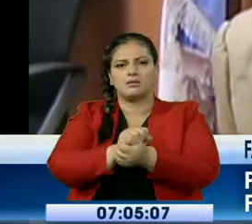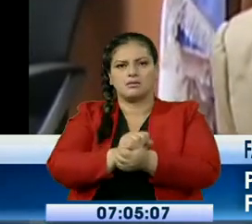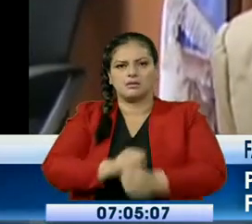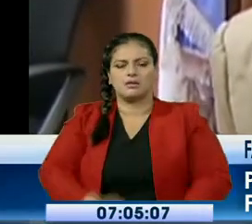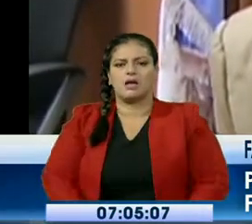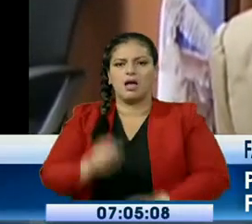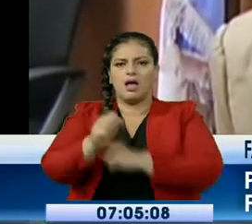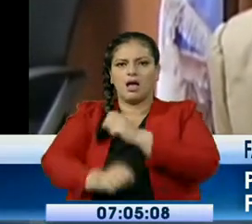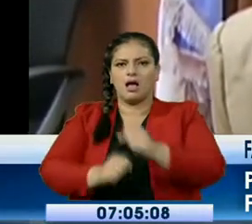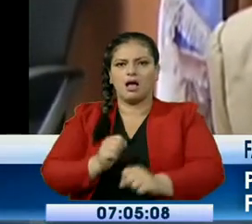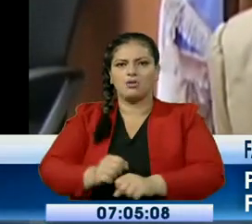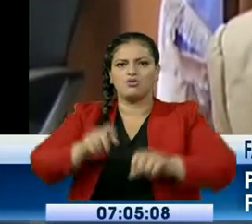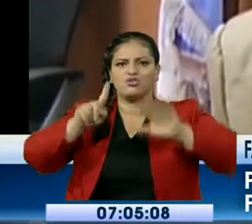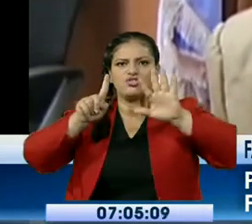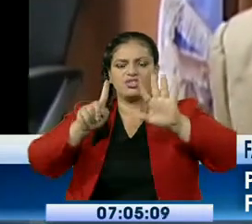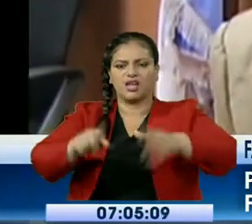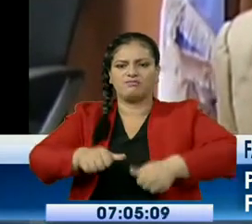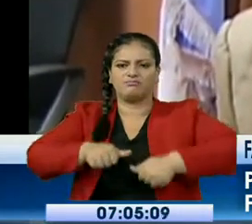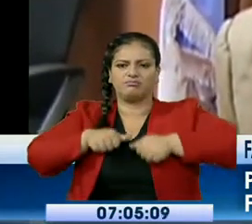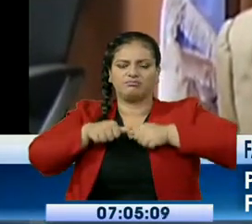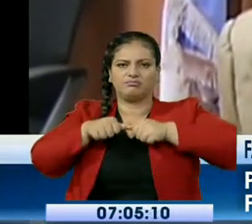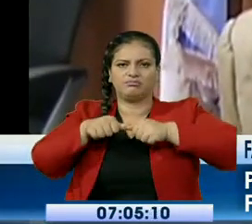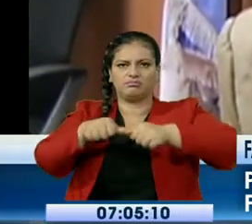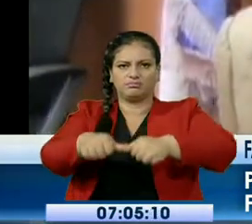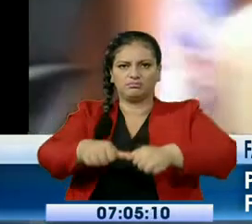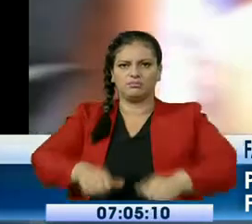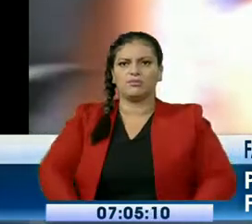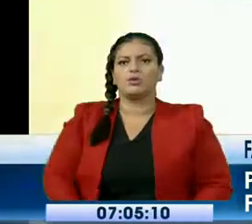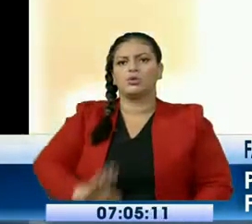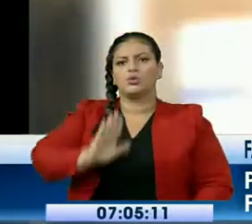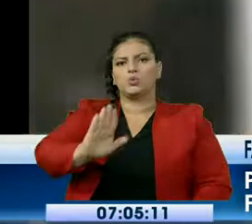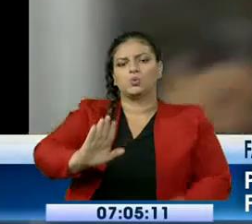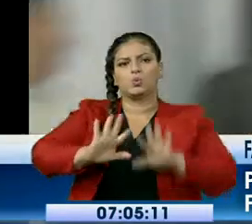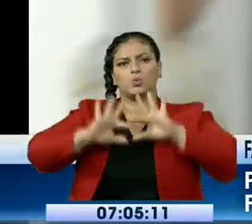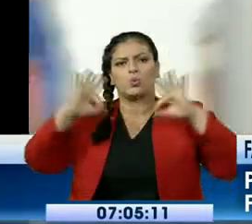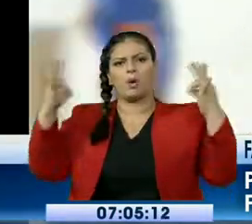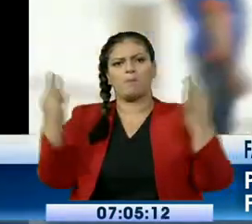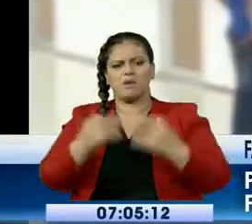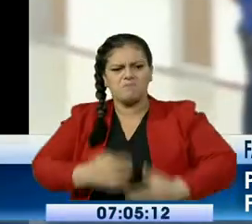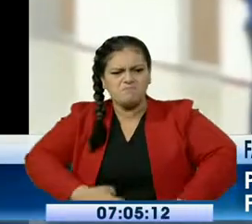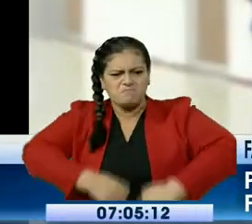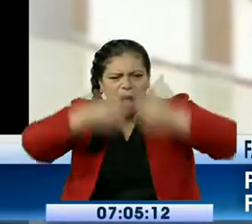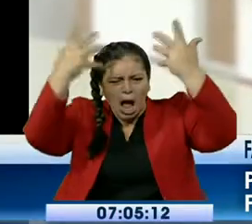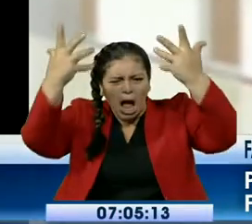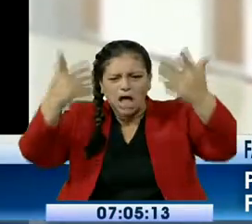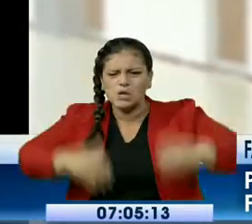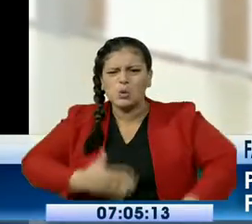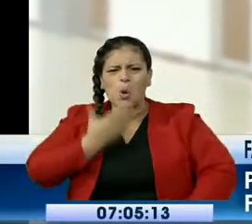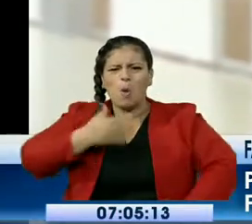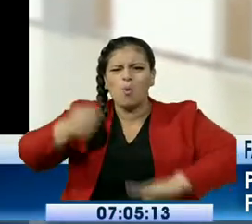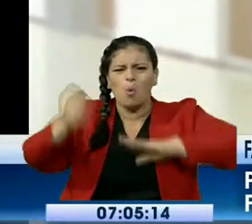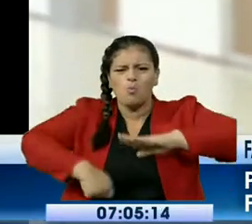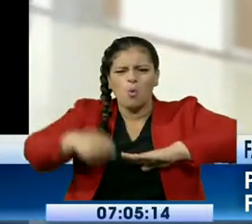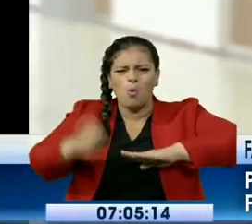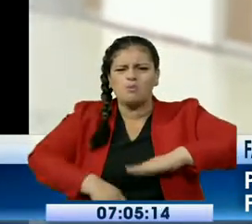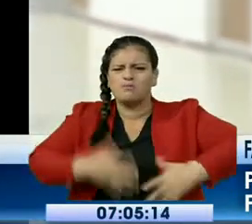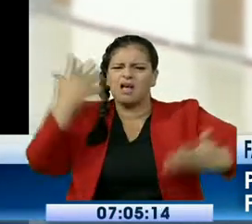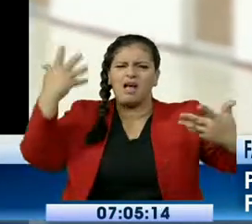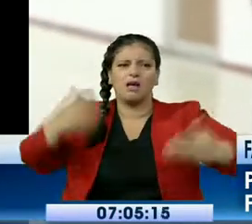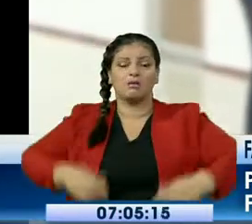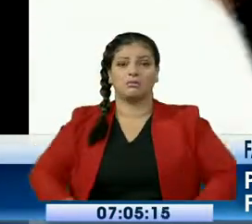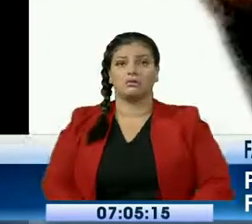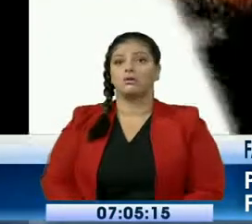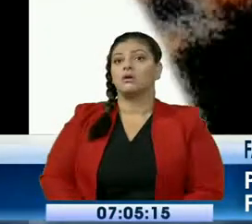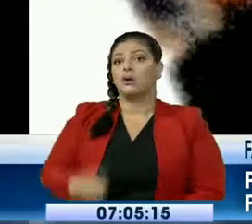de hoy estas agresiones mutuas entre los familiares de los hoy ya sentenciados. Los 3 sujetos también tenían municiones y armas de juguete en su